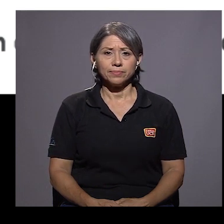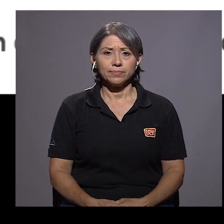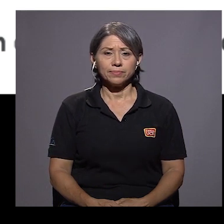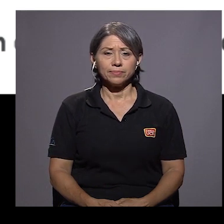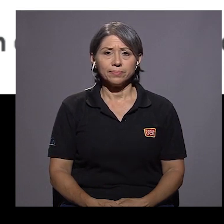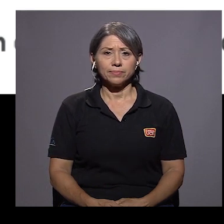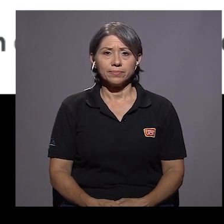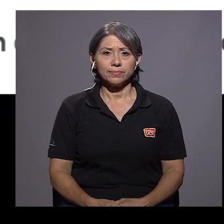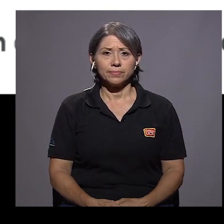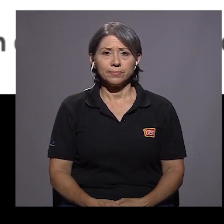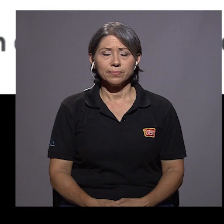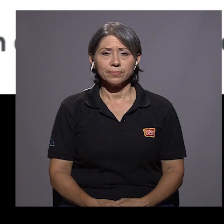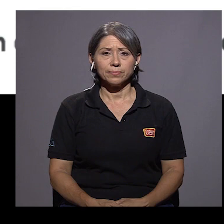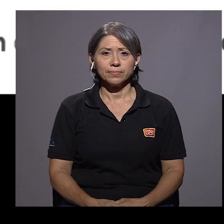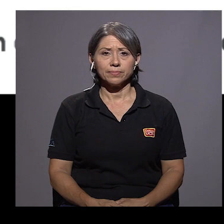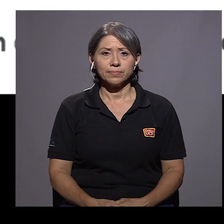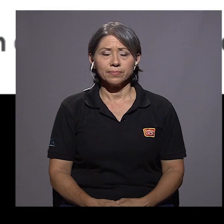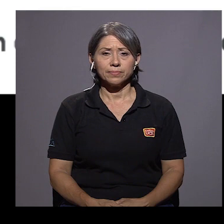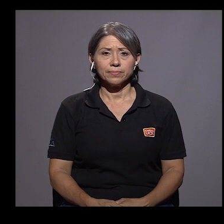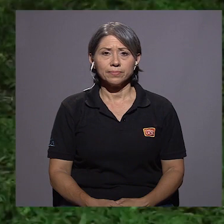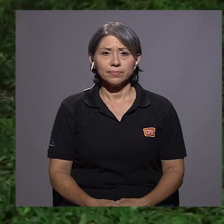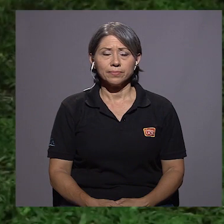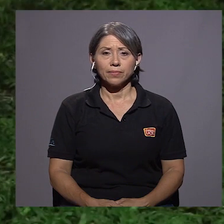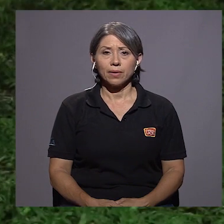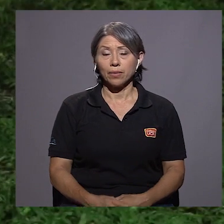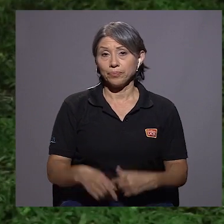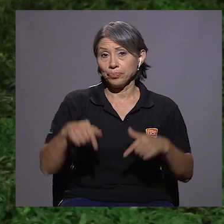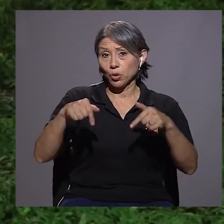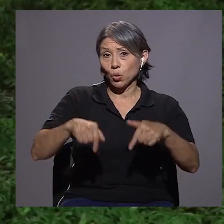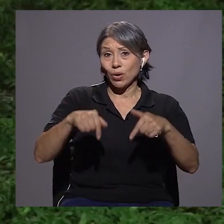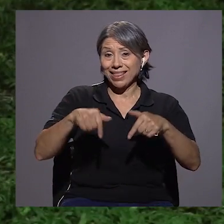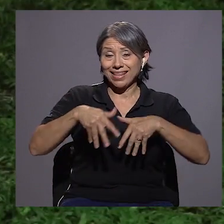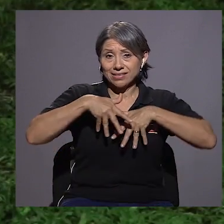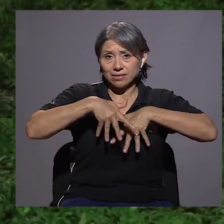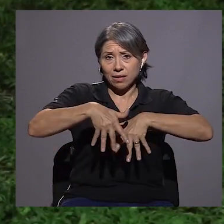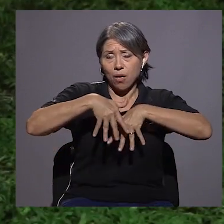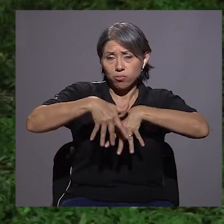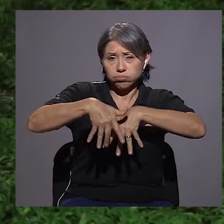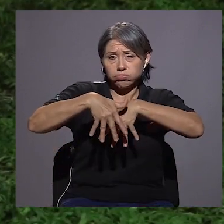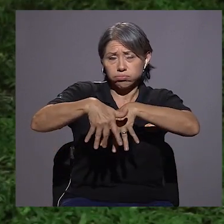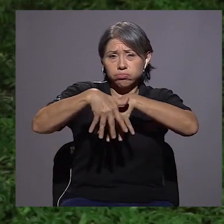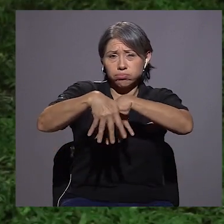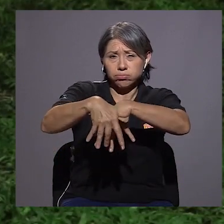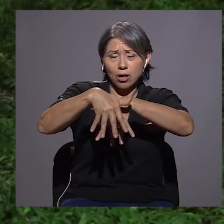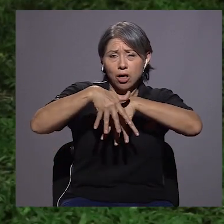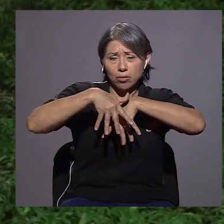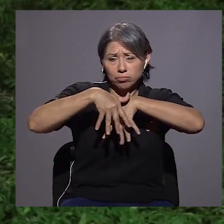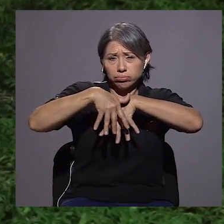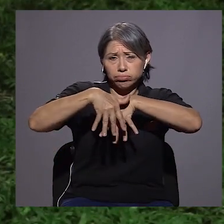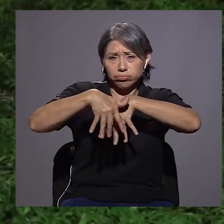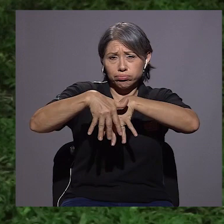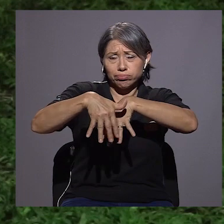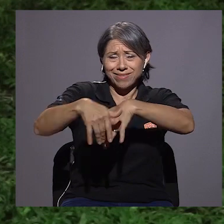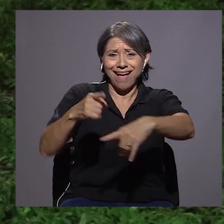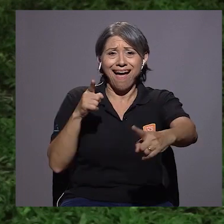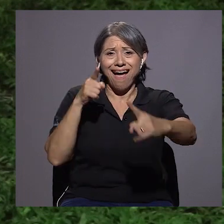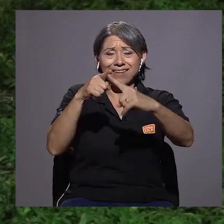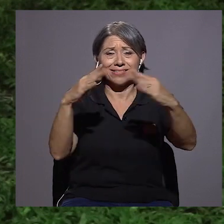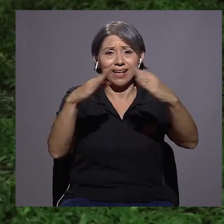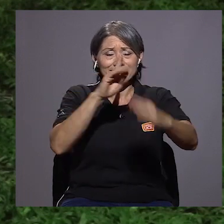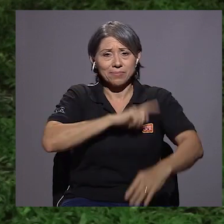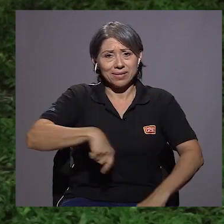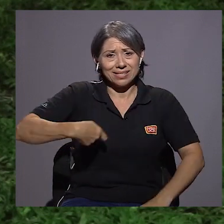de enlace del Consejo Nacional de Rectores. Durante esta movilización que llega a Casa